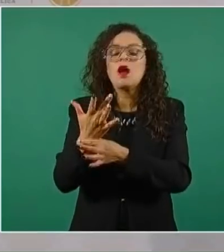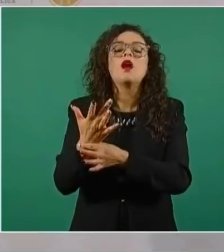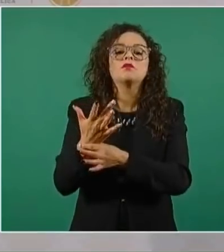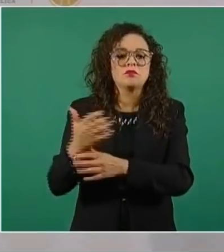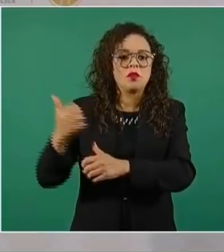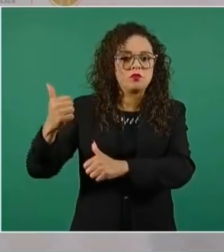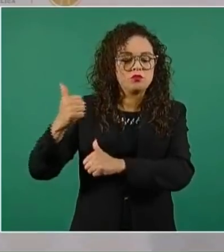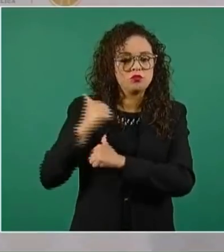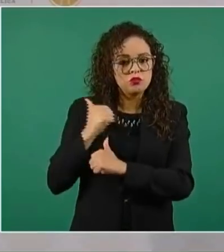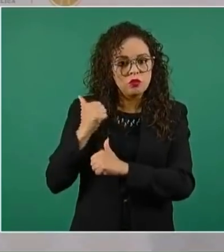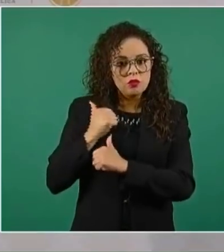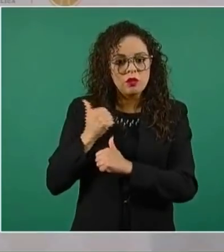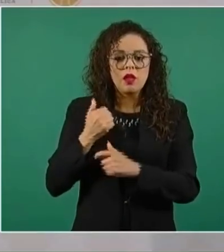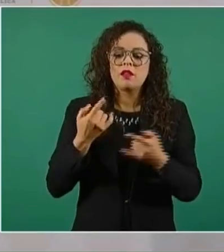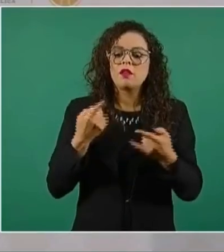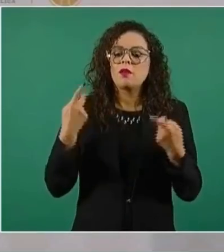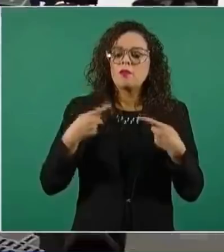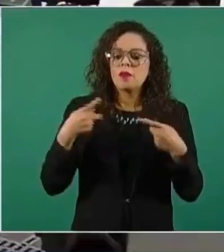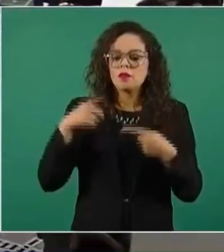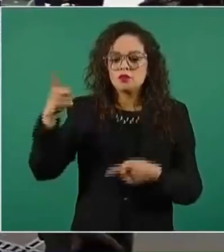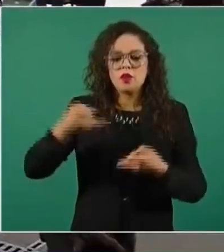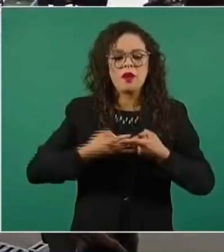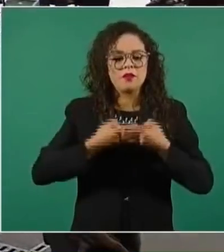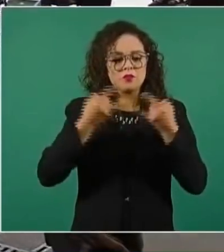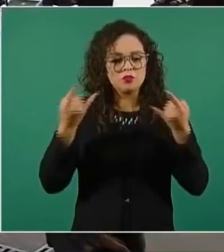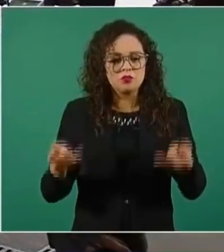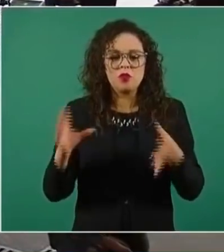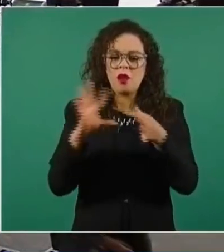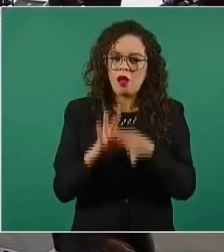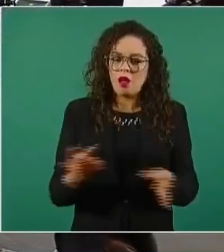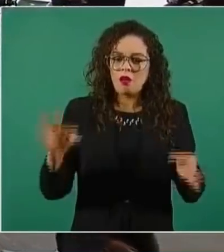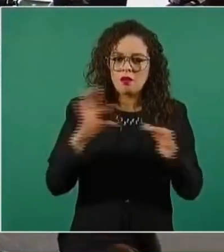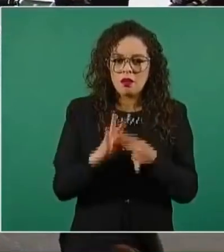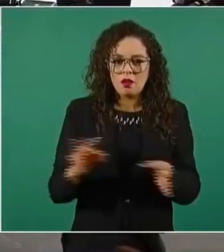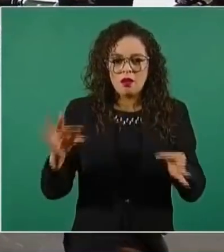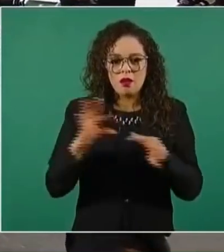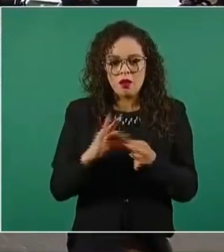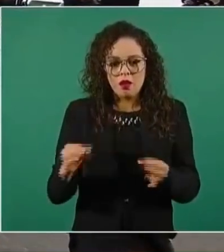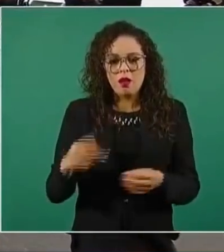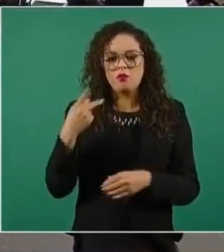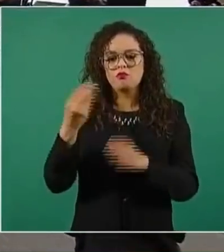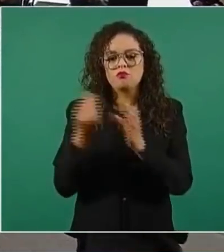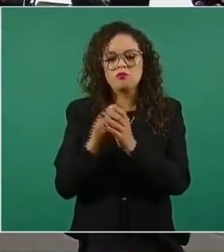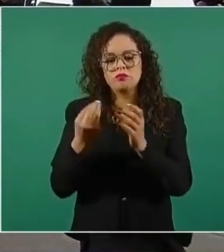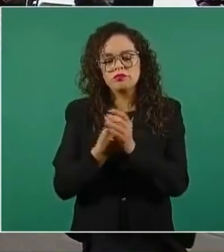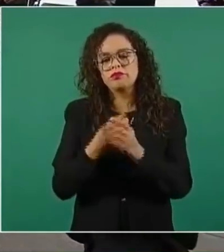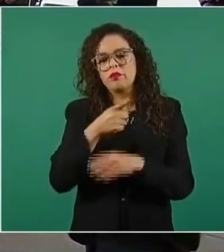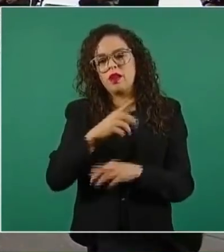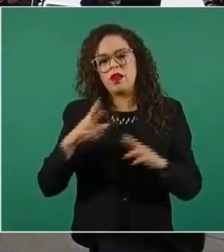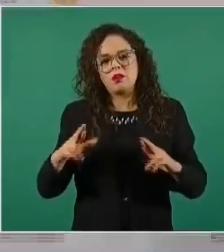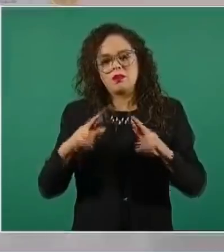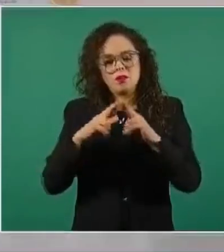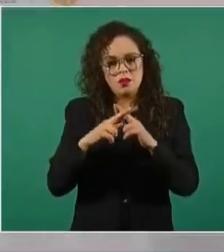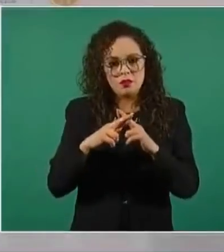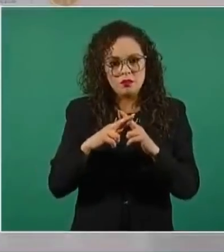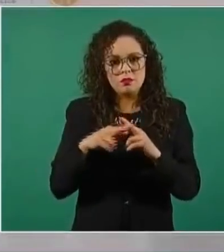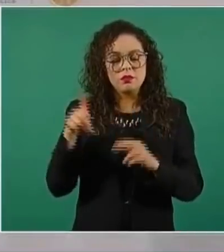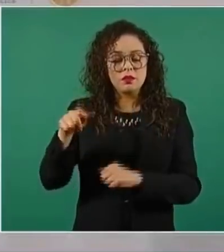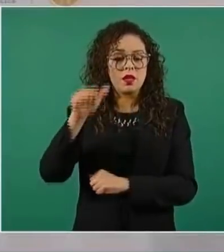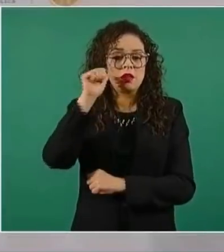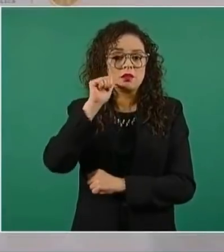y evangelizadores que tienden a justificar